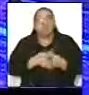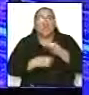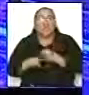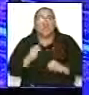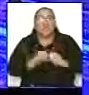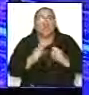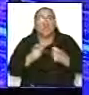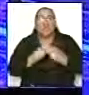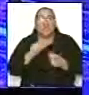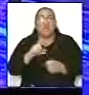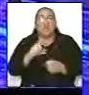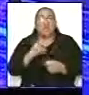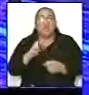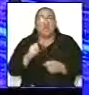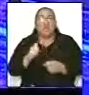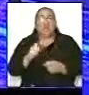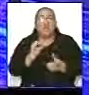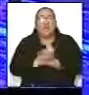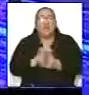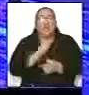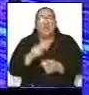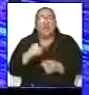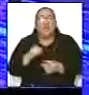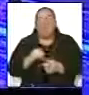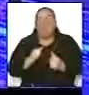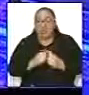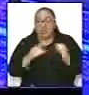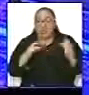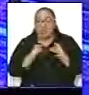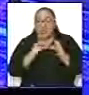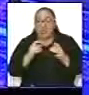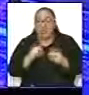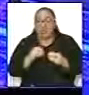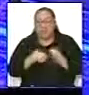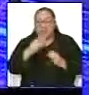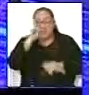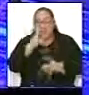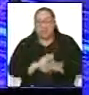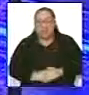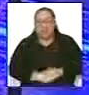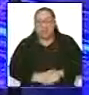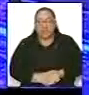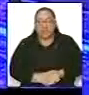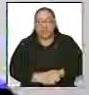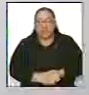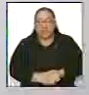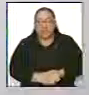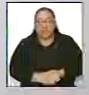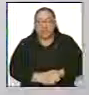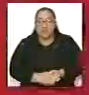congresista Leila Chihuán, la fibra óptica y la conectividad en el país.